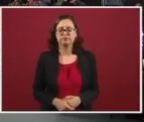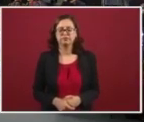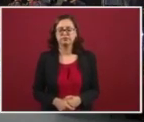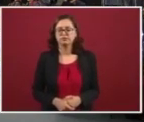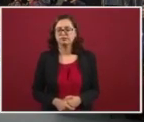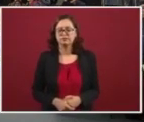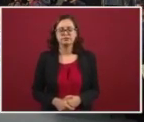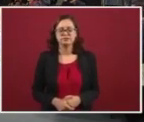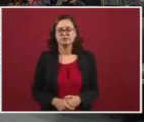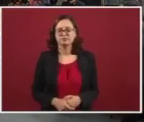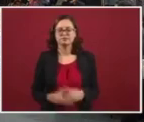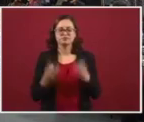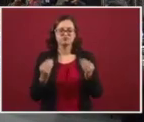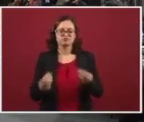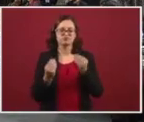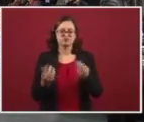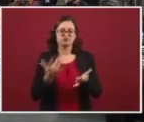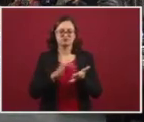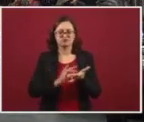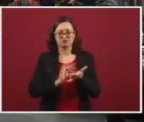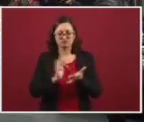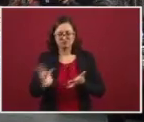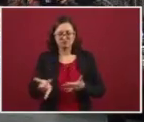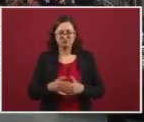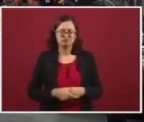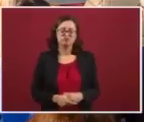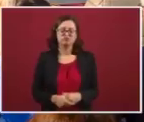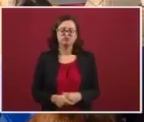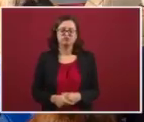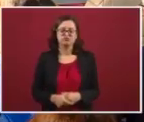No, agradecerle mucho.